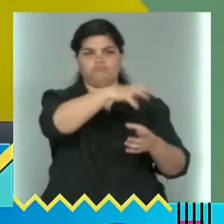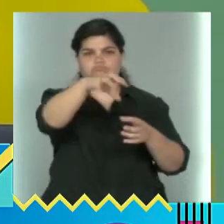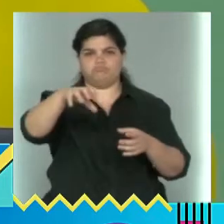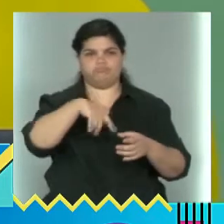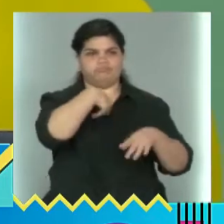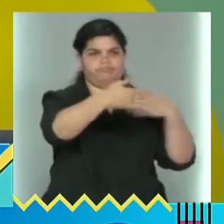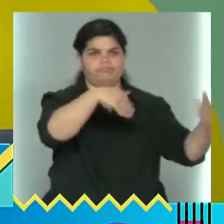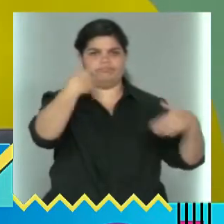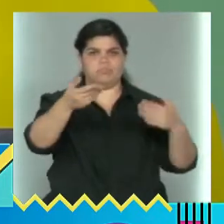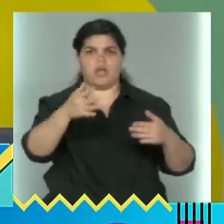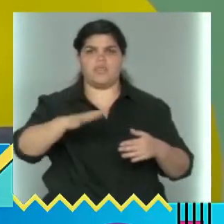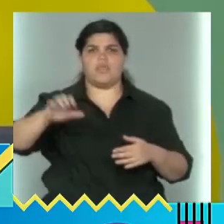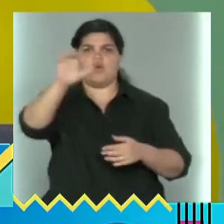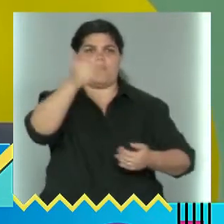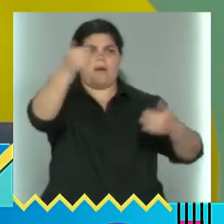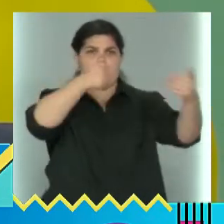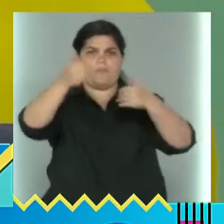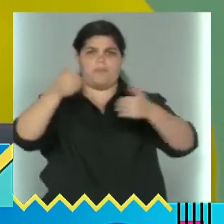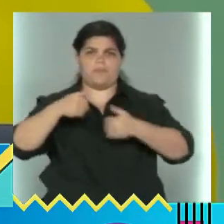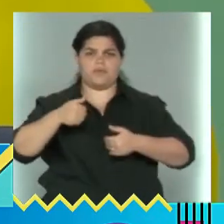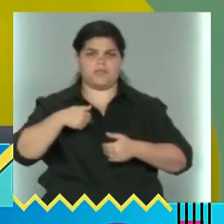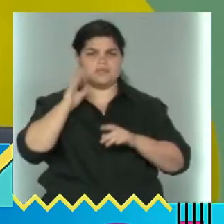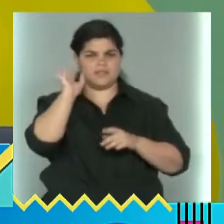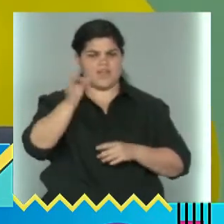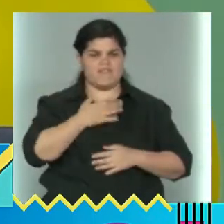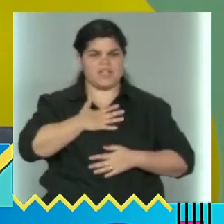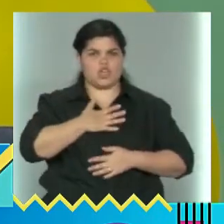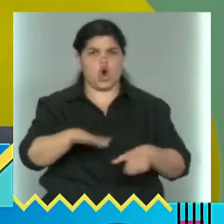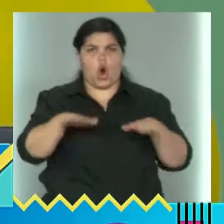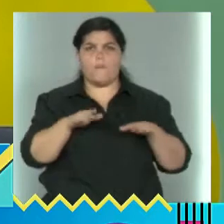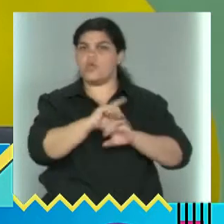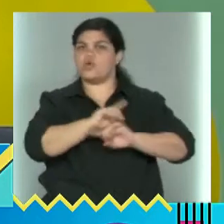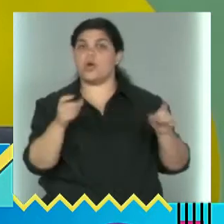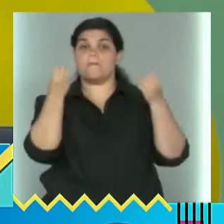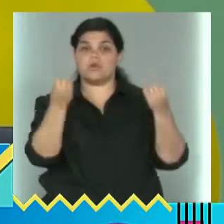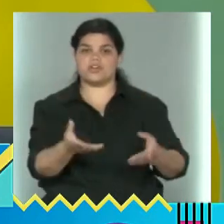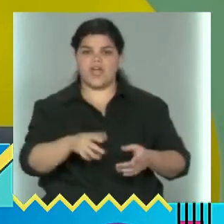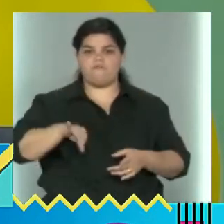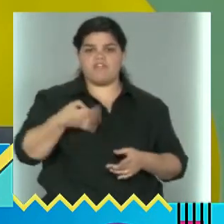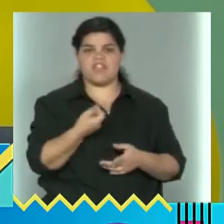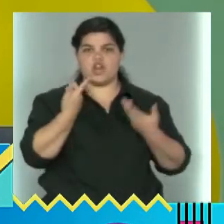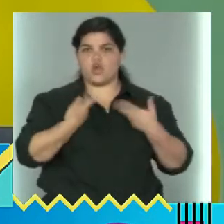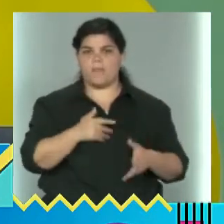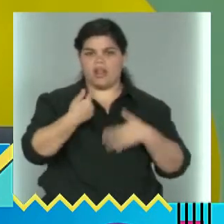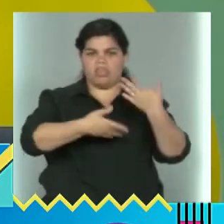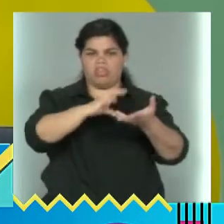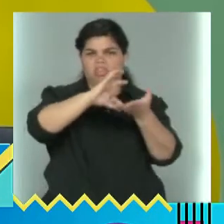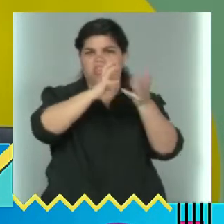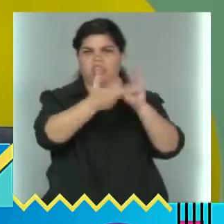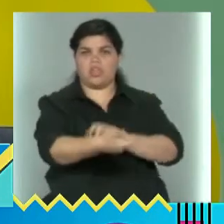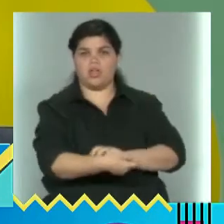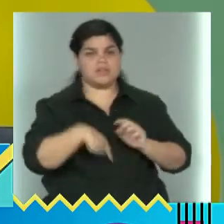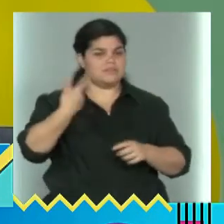en ciertos sectores de Europa, porque bueno, obviamente que desnaturaliza un poco la vida cotidiana y quizás